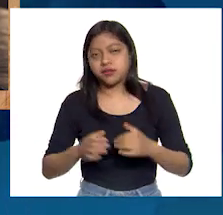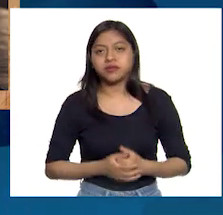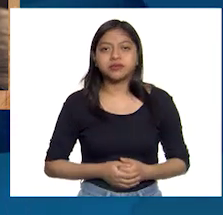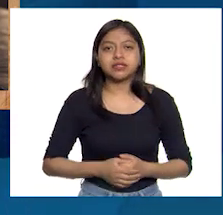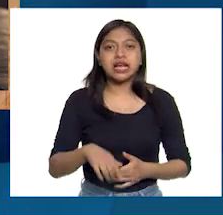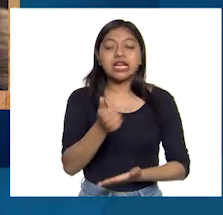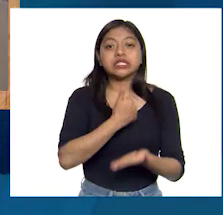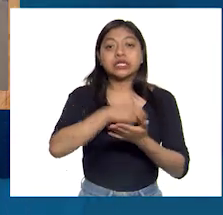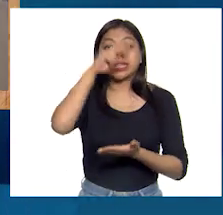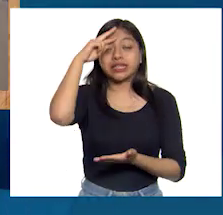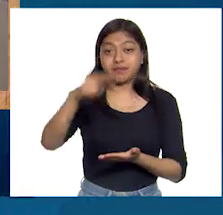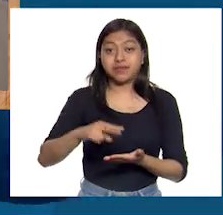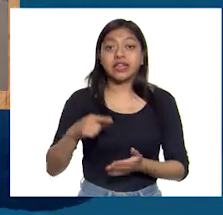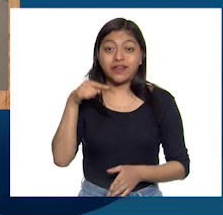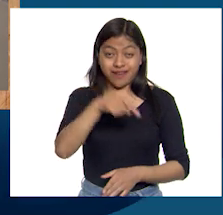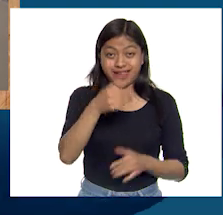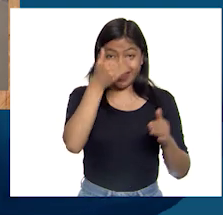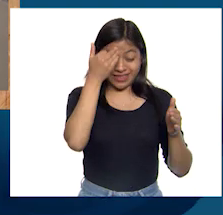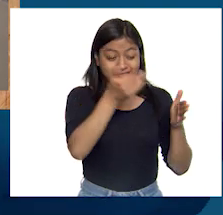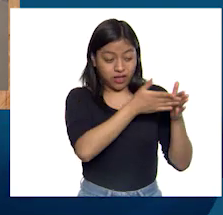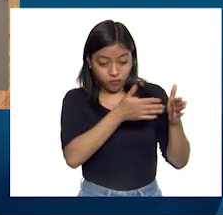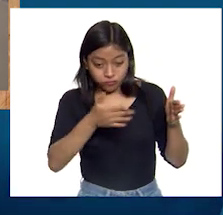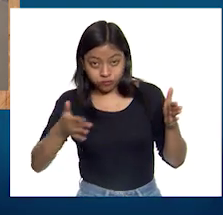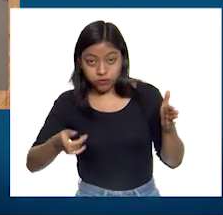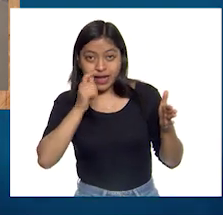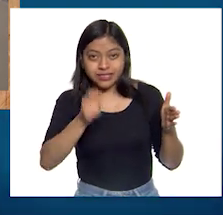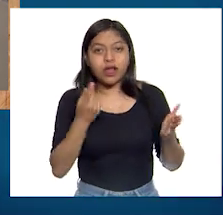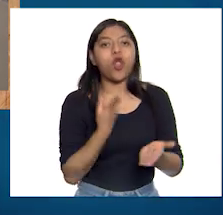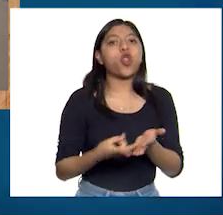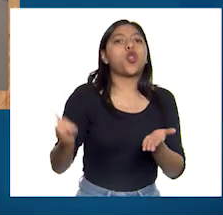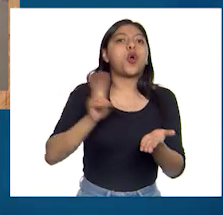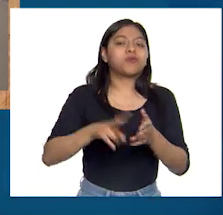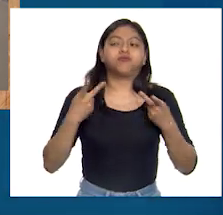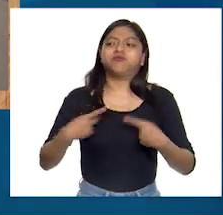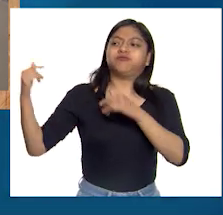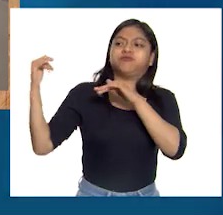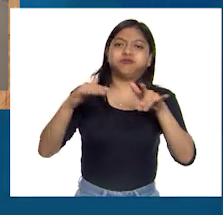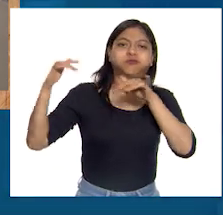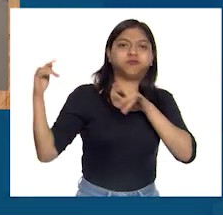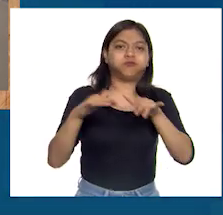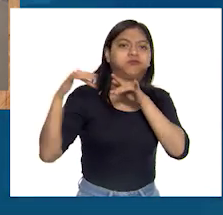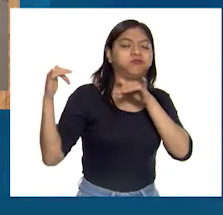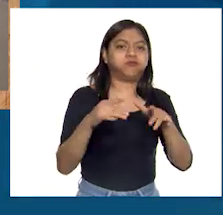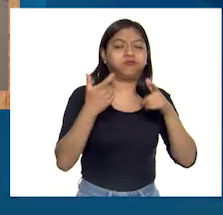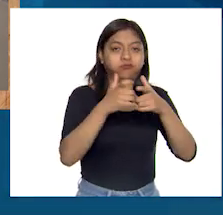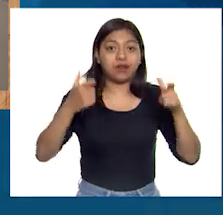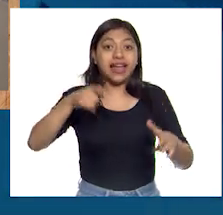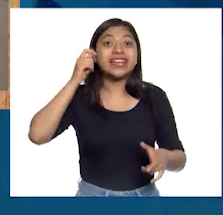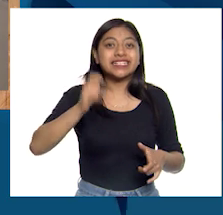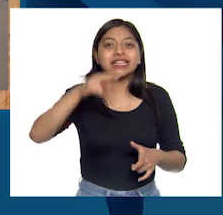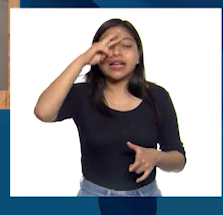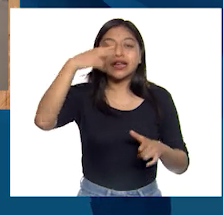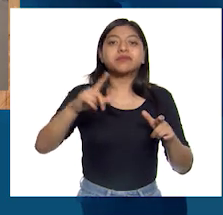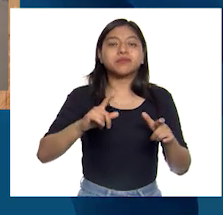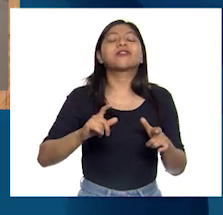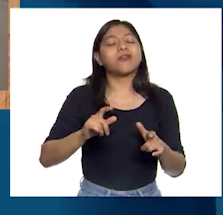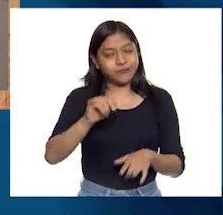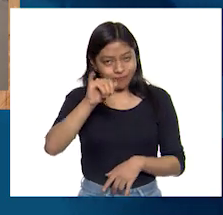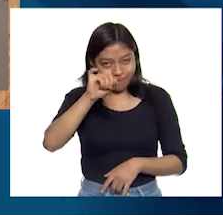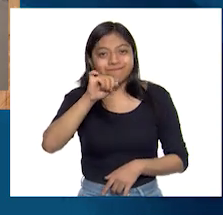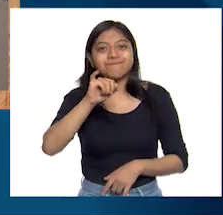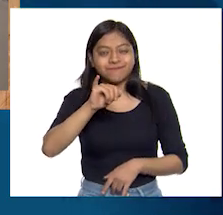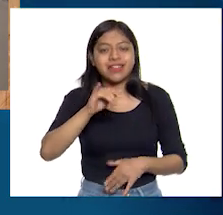de la Ciudad de México, que en este periodo duplicó su población. En este sentido, México contribuyó también a la